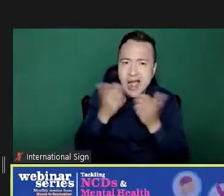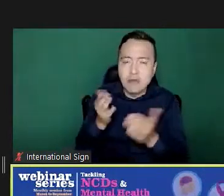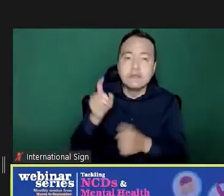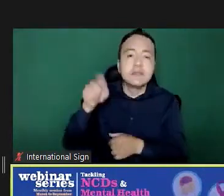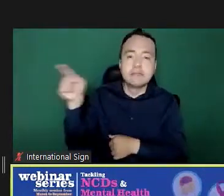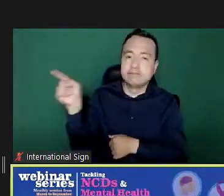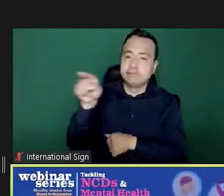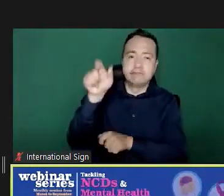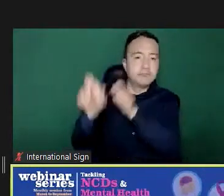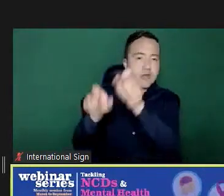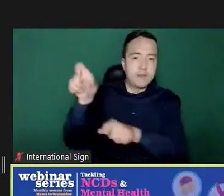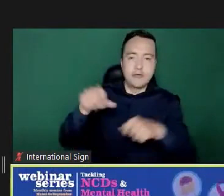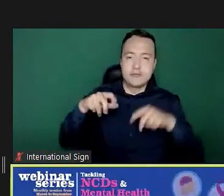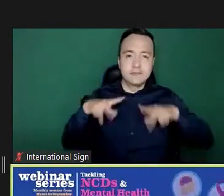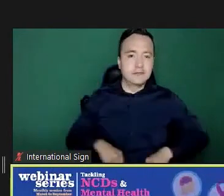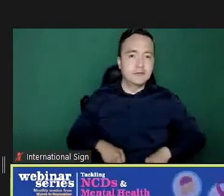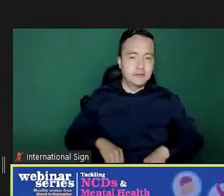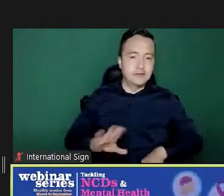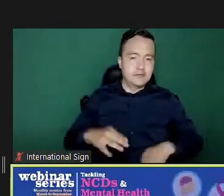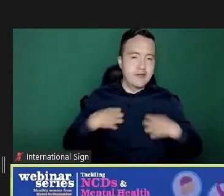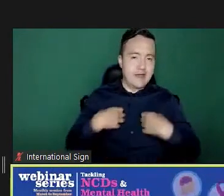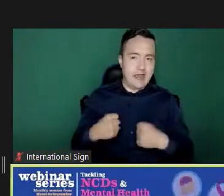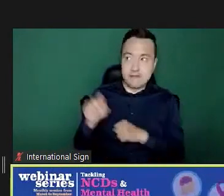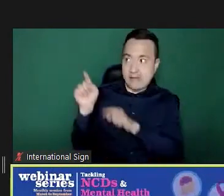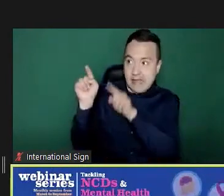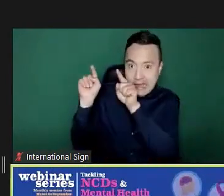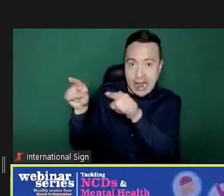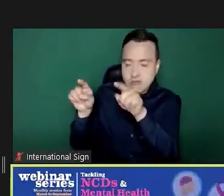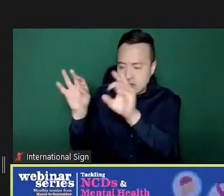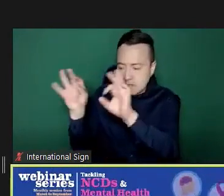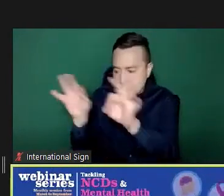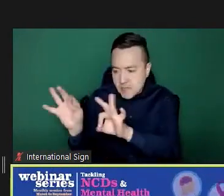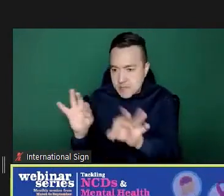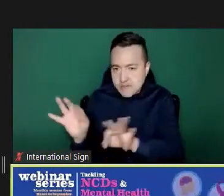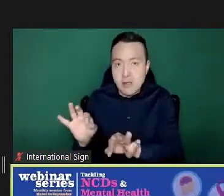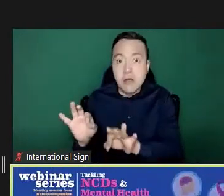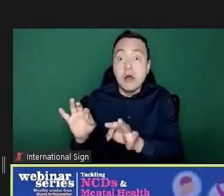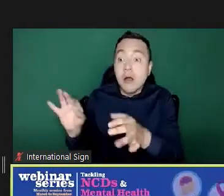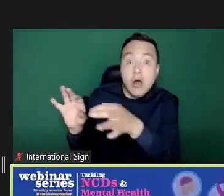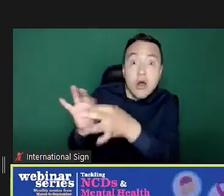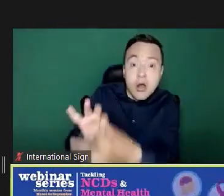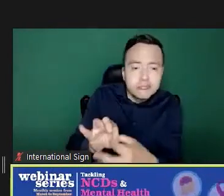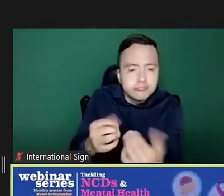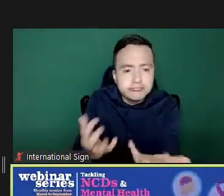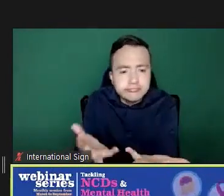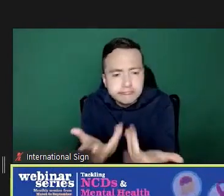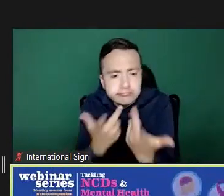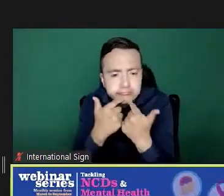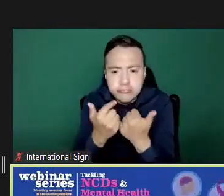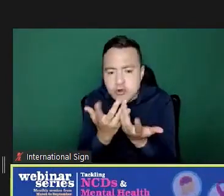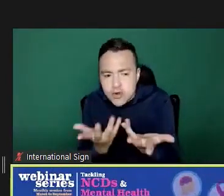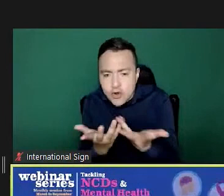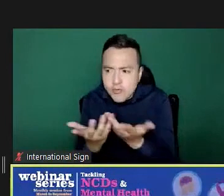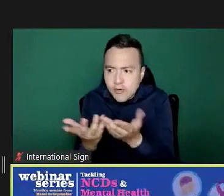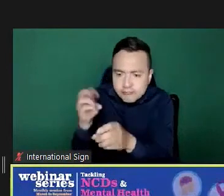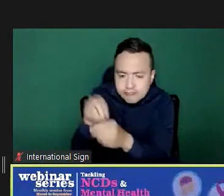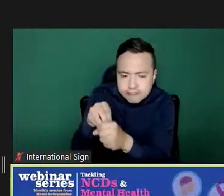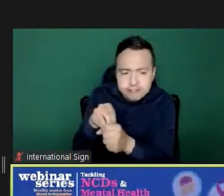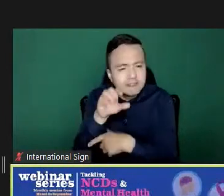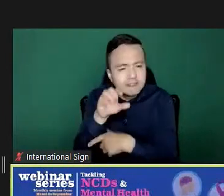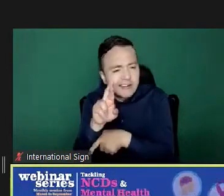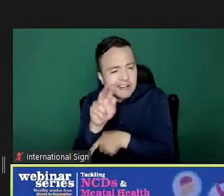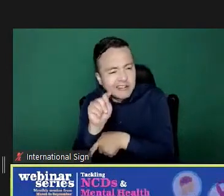de alianzas para desarrollar marcos normativos, legales y regulares, que es